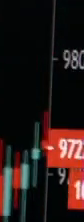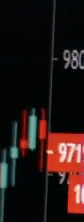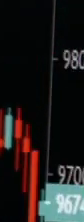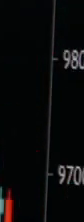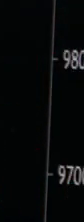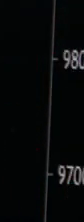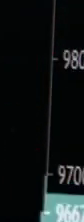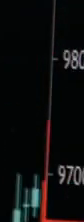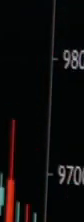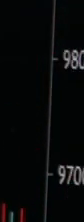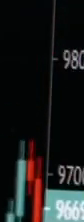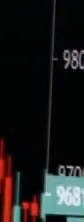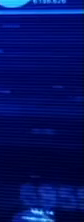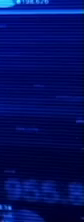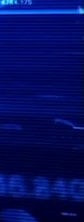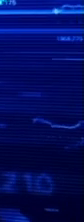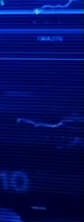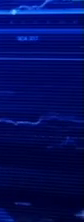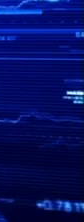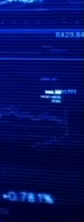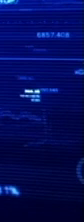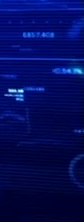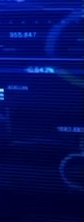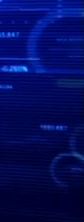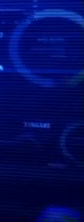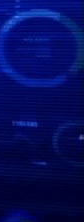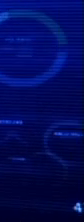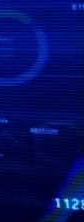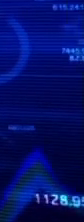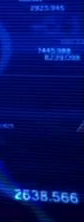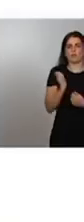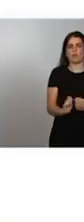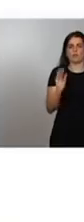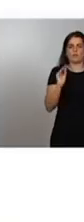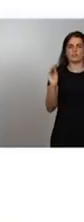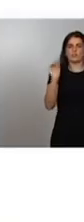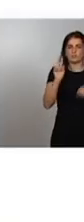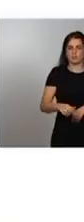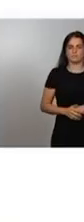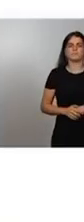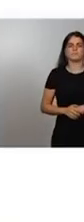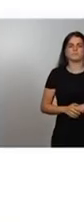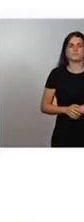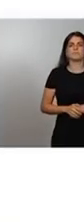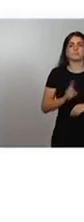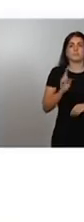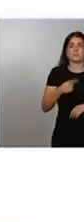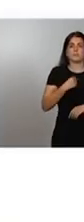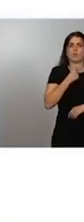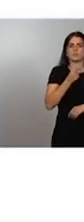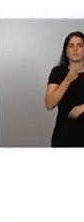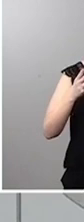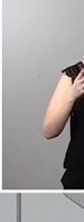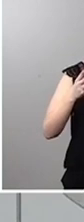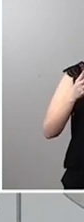índice de malestar más alto de la Unión Europea, peor que Grecia. Y desde que está Pedro Sánchez en el gobierno ha aumentado un